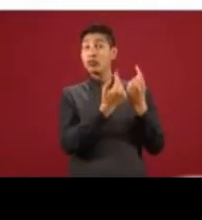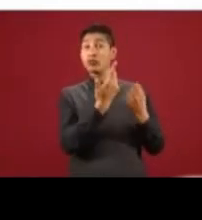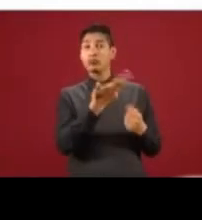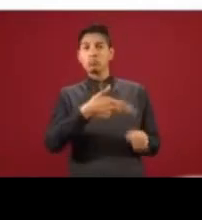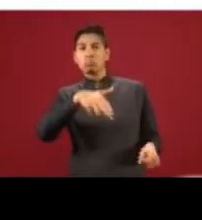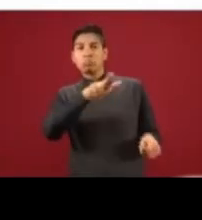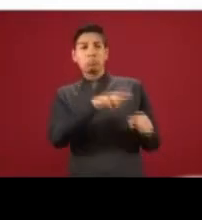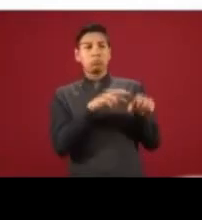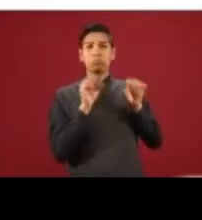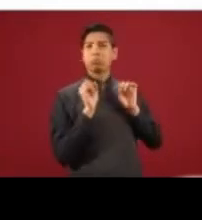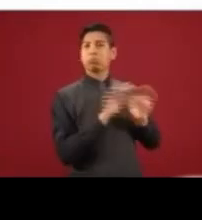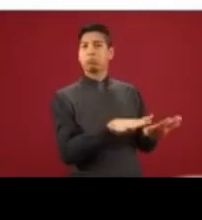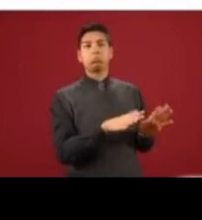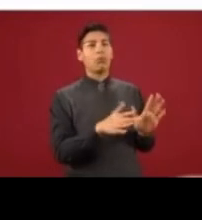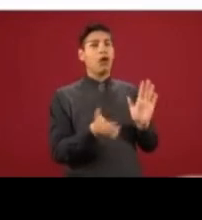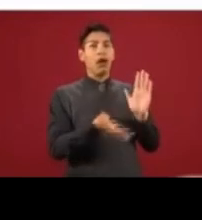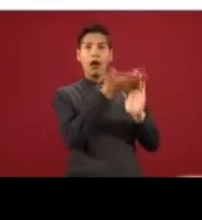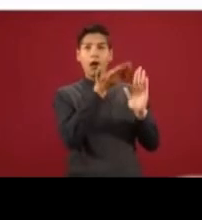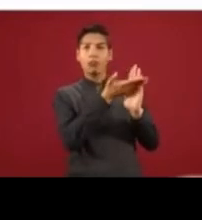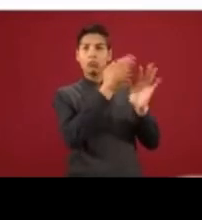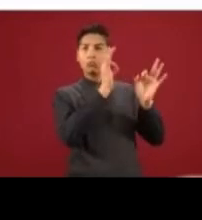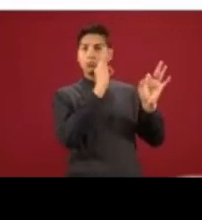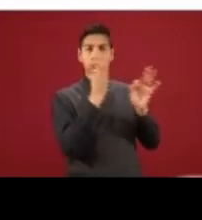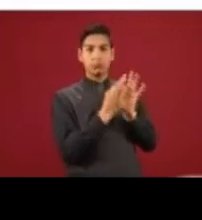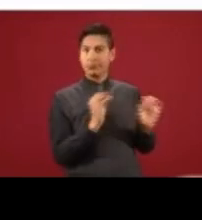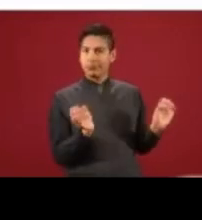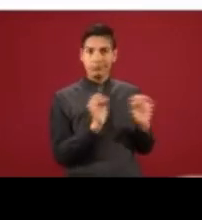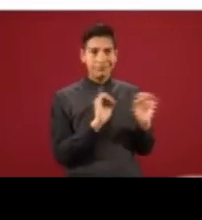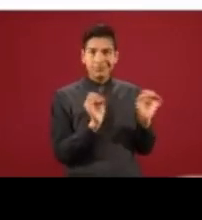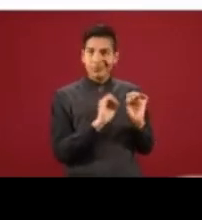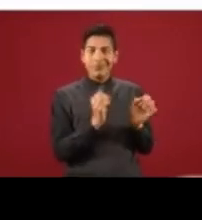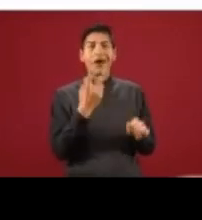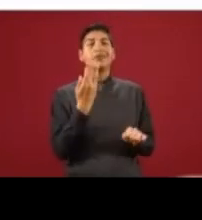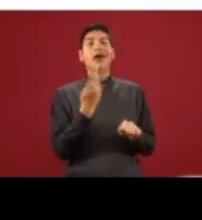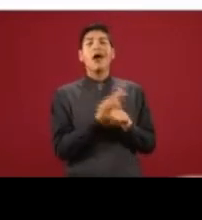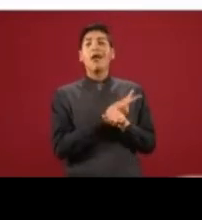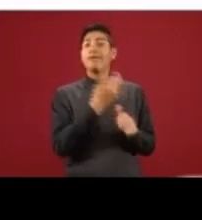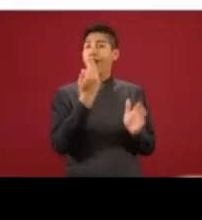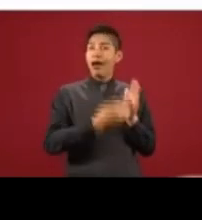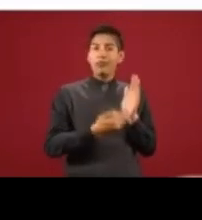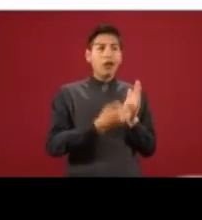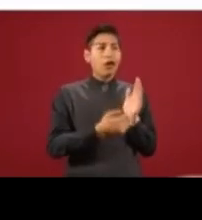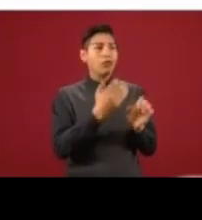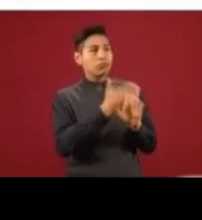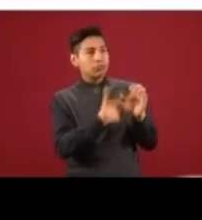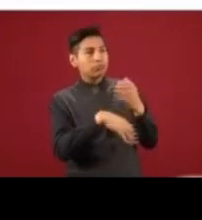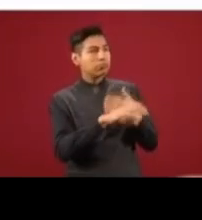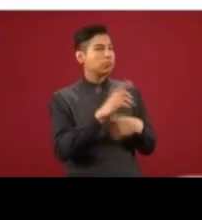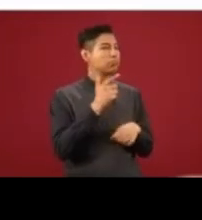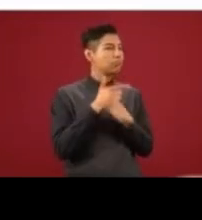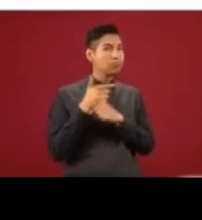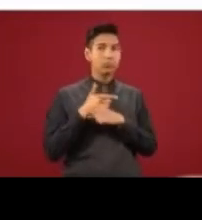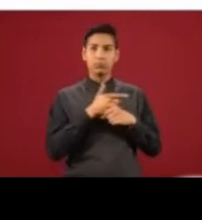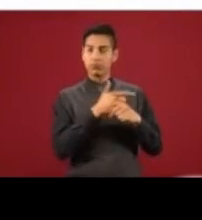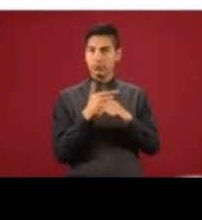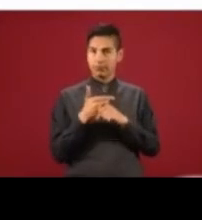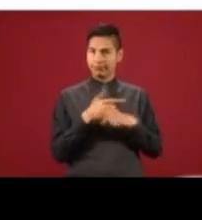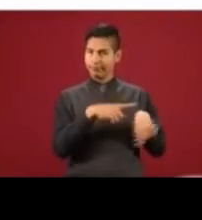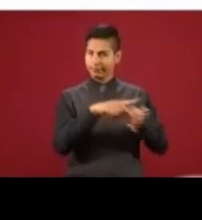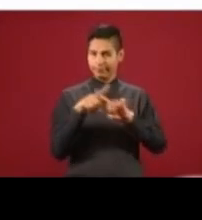hospitales nunca construidos, hospitales con deficiencias en su estructura fundamental